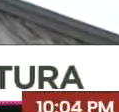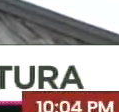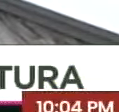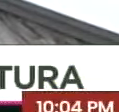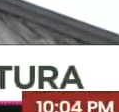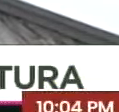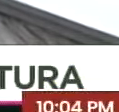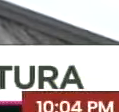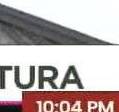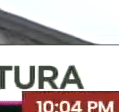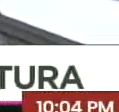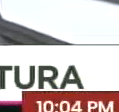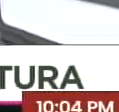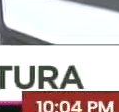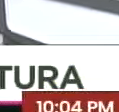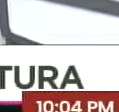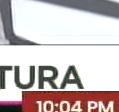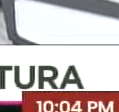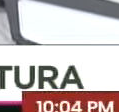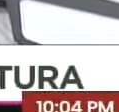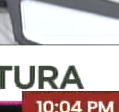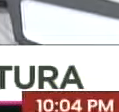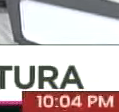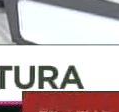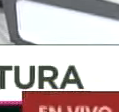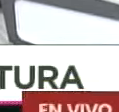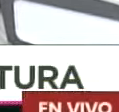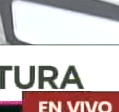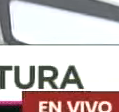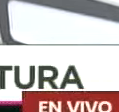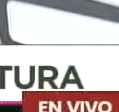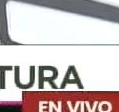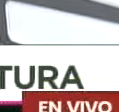imposible. Imposible. Más bello.